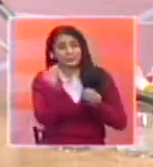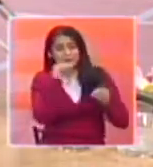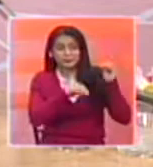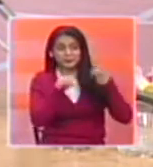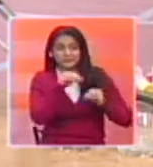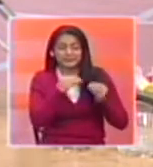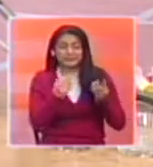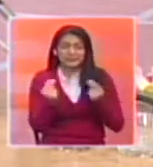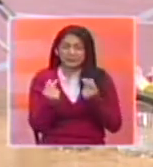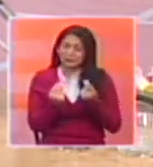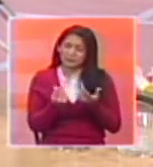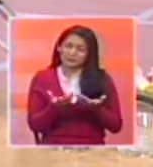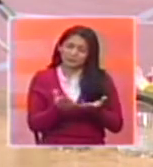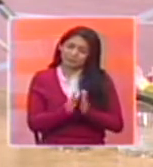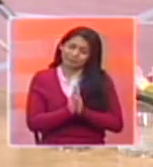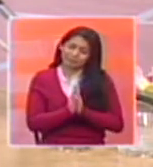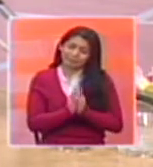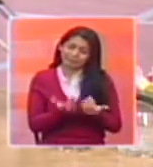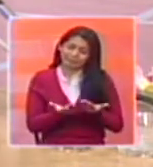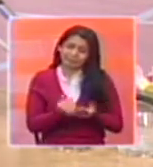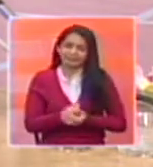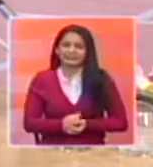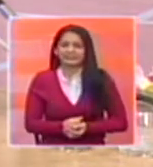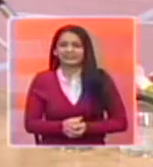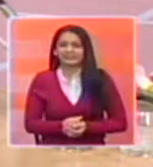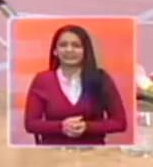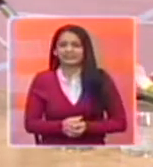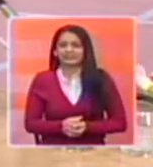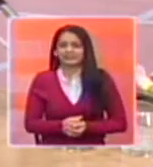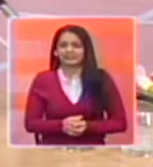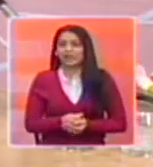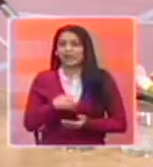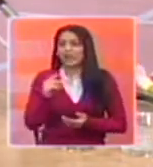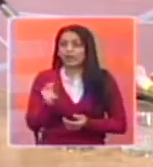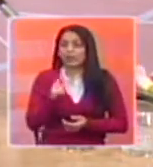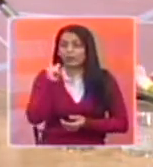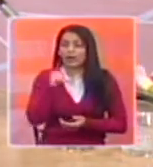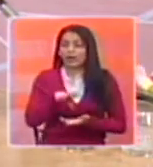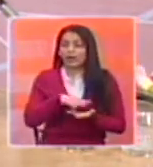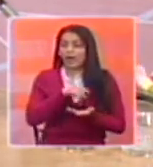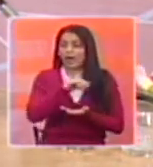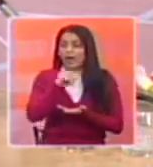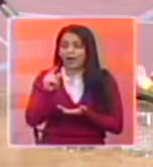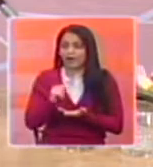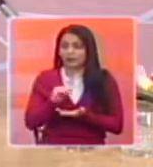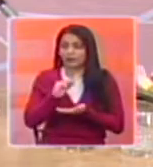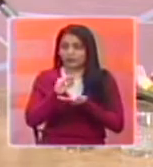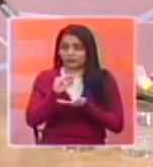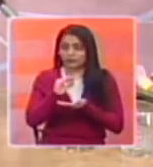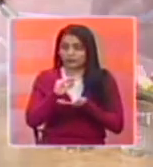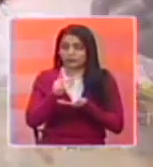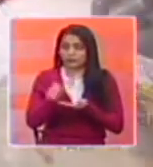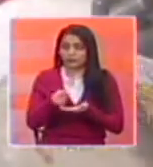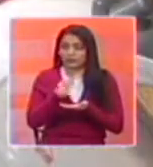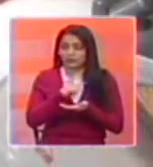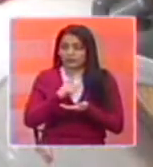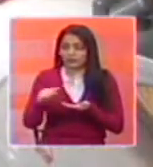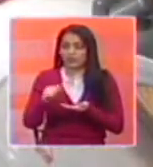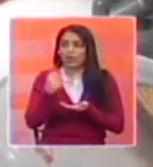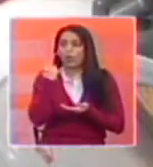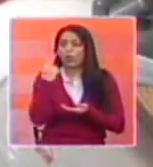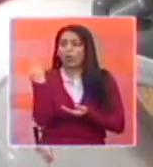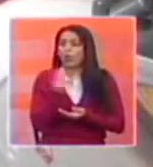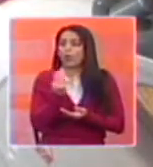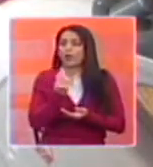lo preparó. Ah, Viachi, no se me olvidó. 1/4 taza de harina. Una y cuarta taza de harina, ya. Dos huevos.